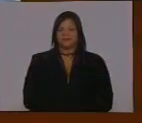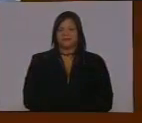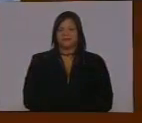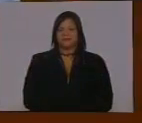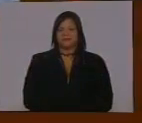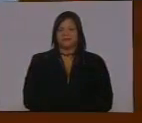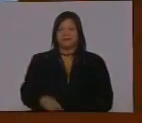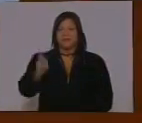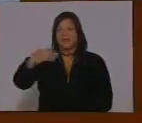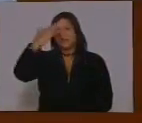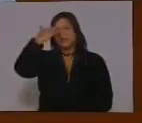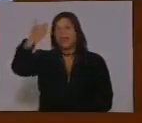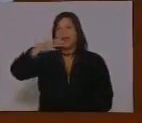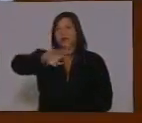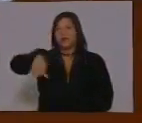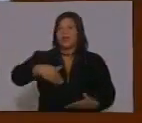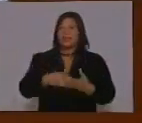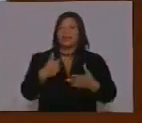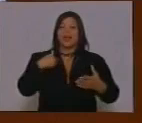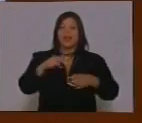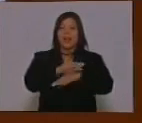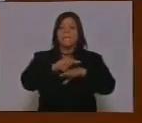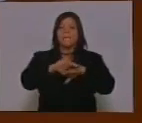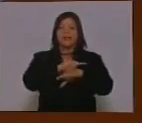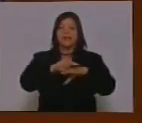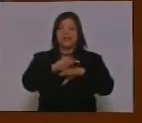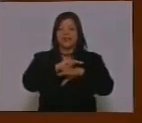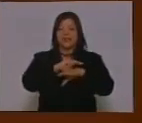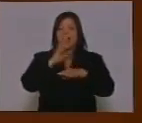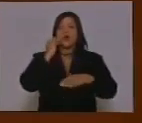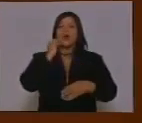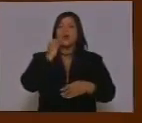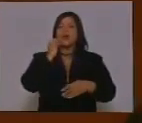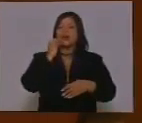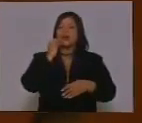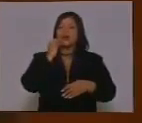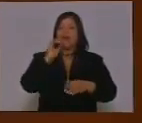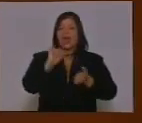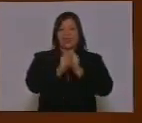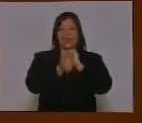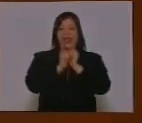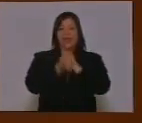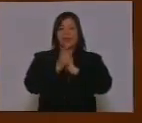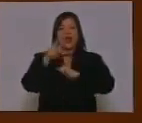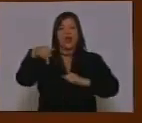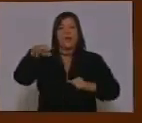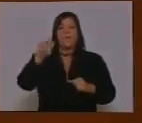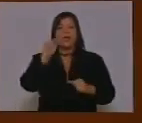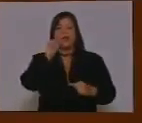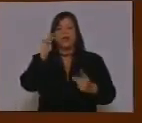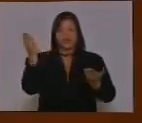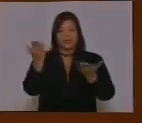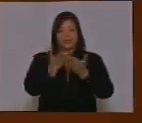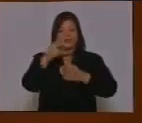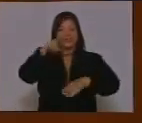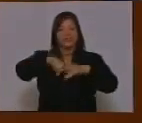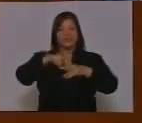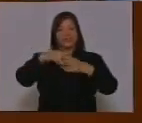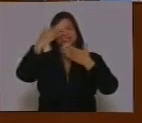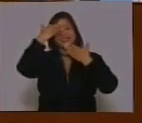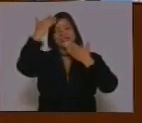Bueno, también saludamos a nuestro ministro de Juventud y Deporte, Pedro Infante, que se encuentra aquí con